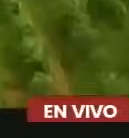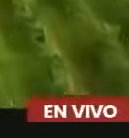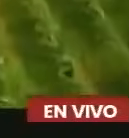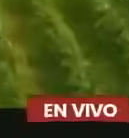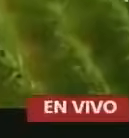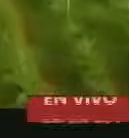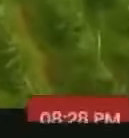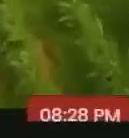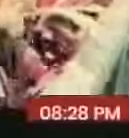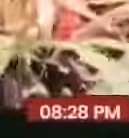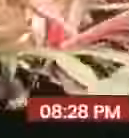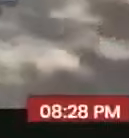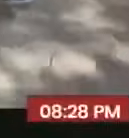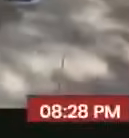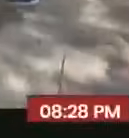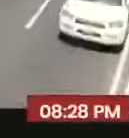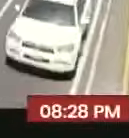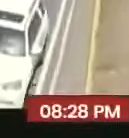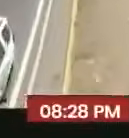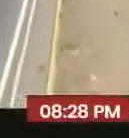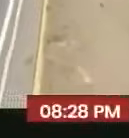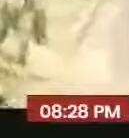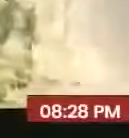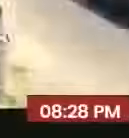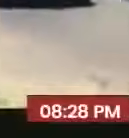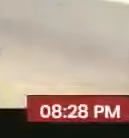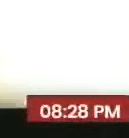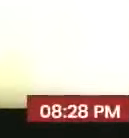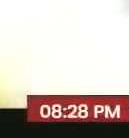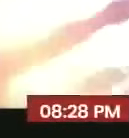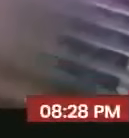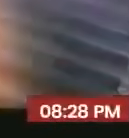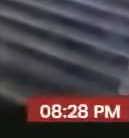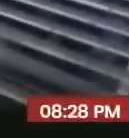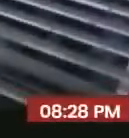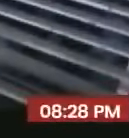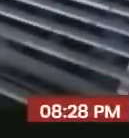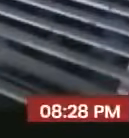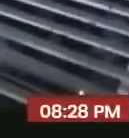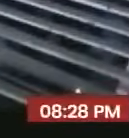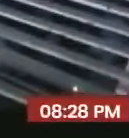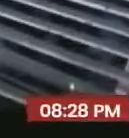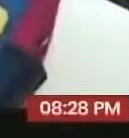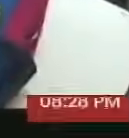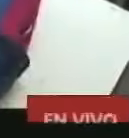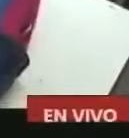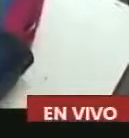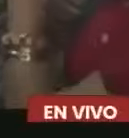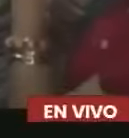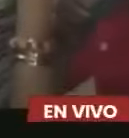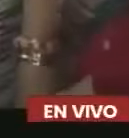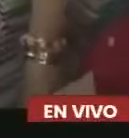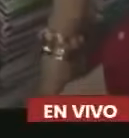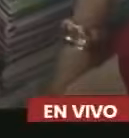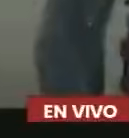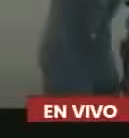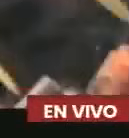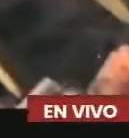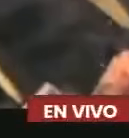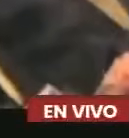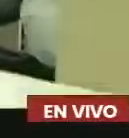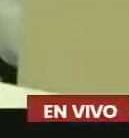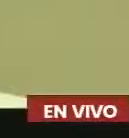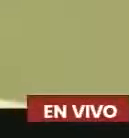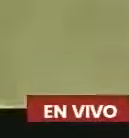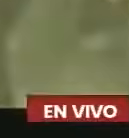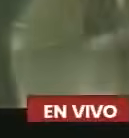de guerra por las sanciones y la guerra económica. Y reconstruir el estado de bienestar de las misiones sociales, el estado